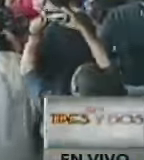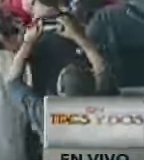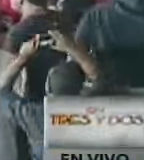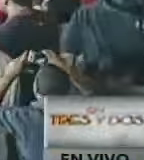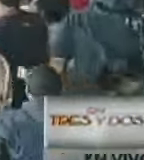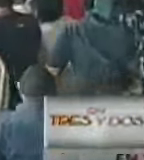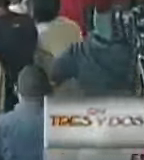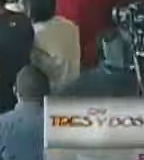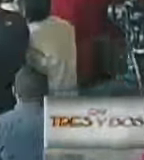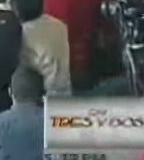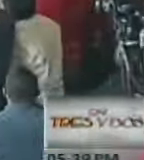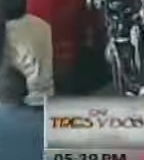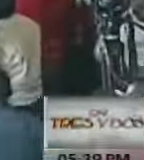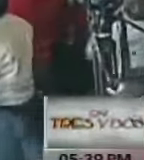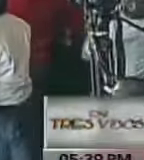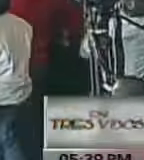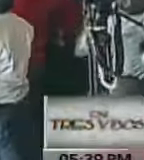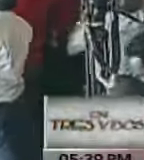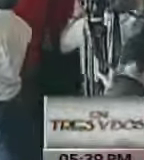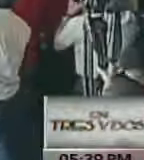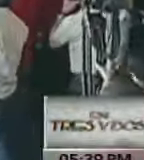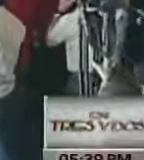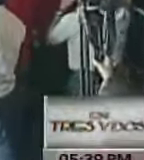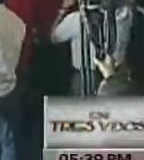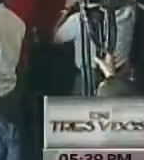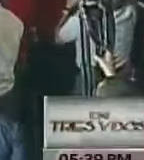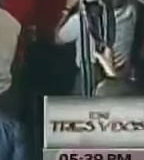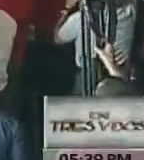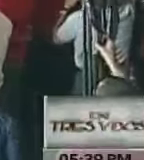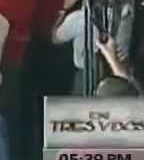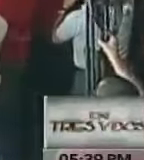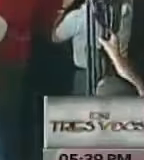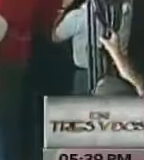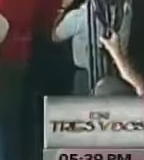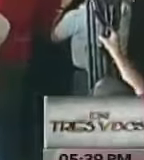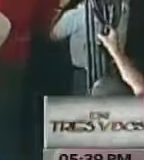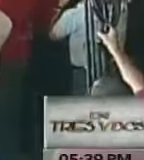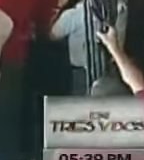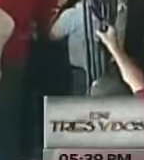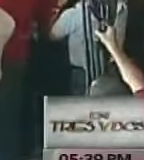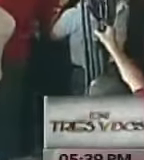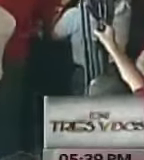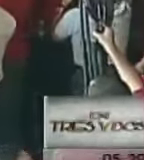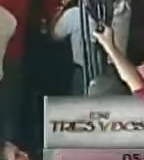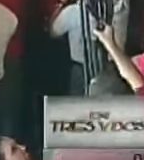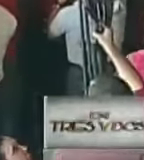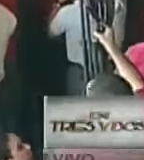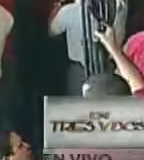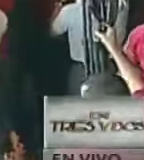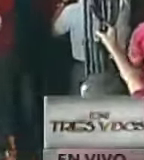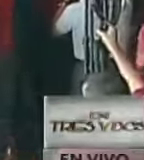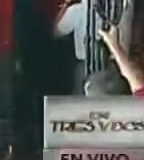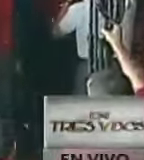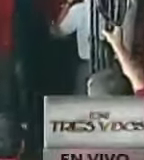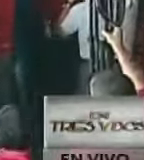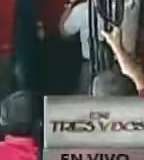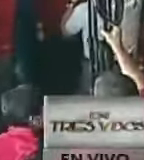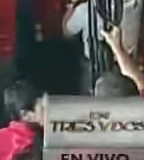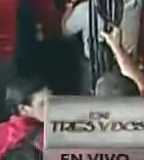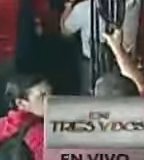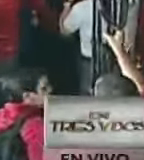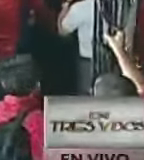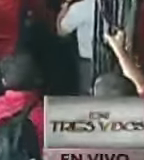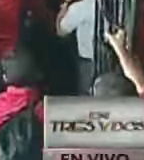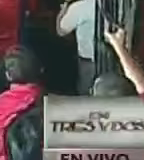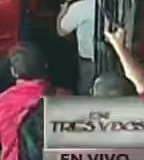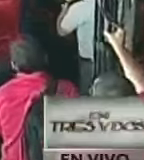¿Ven? Estamos nosotros, vemos cómo los trabajadores los van saludando, todos los trabajadores, la clase